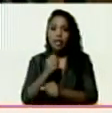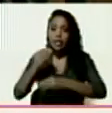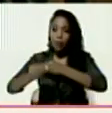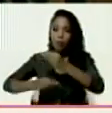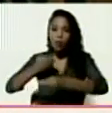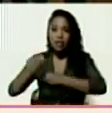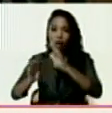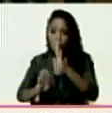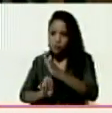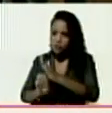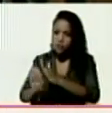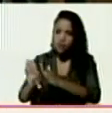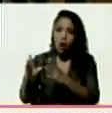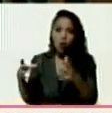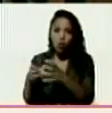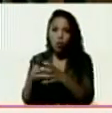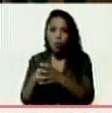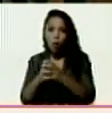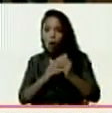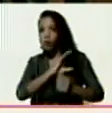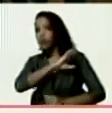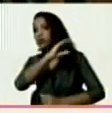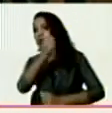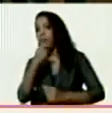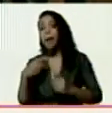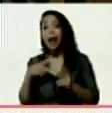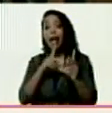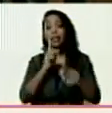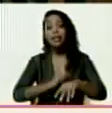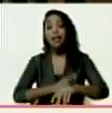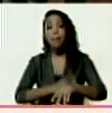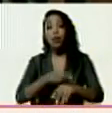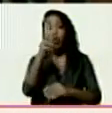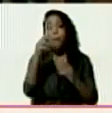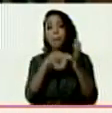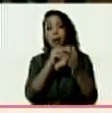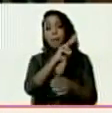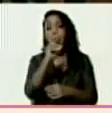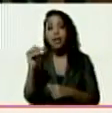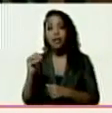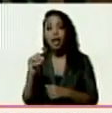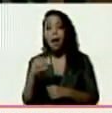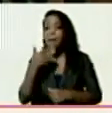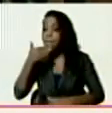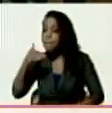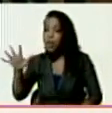a desarrollar como Junta Directiva para el periodo 2020 y que en los